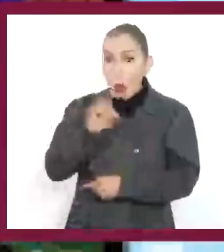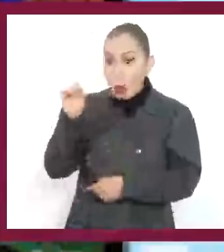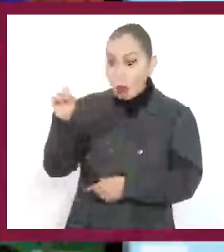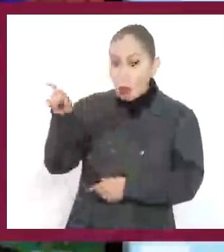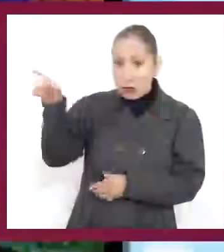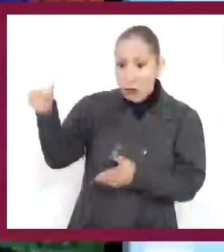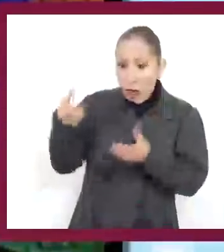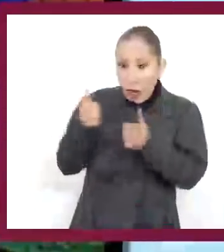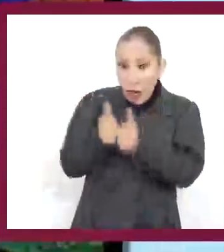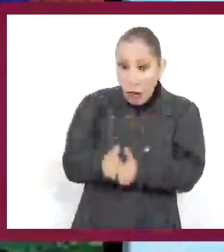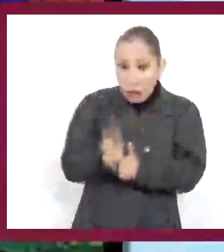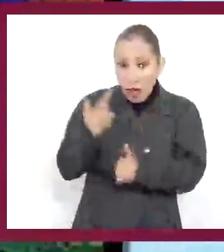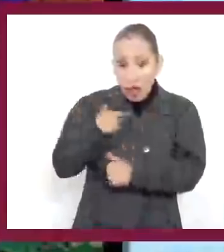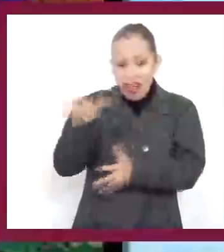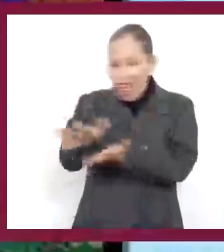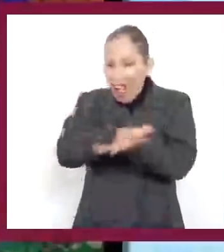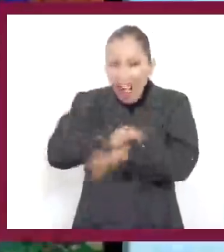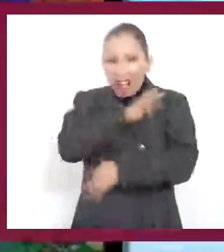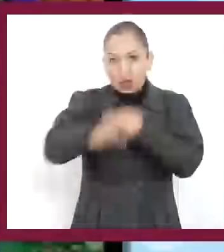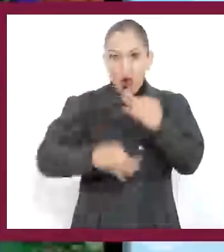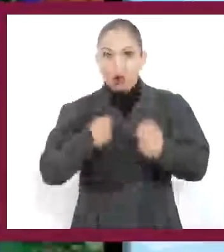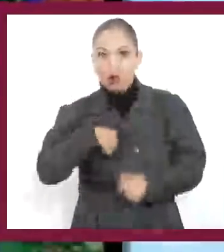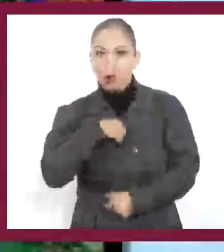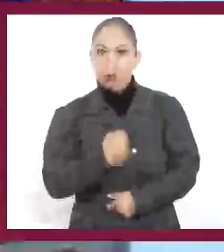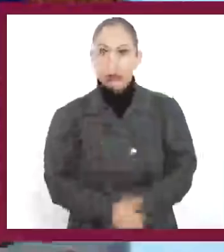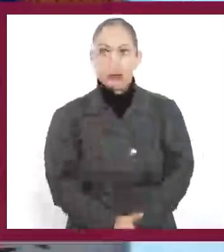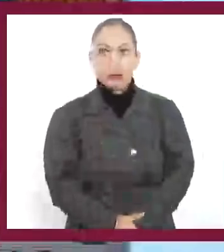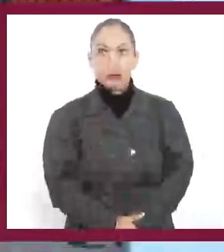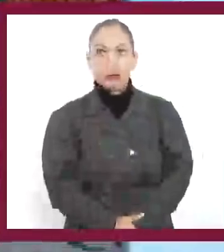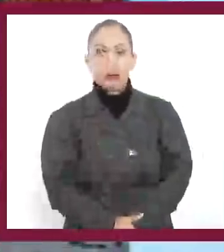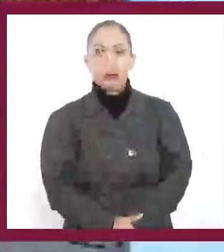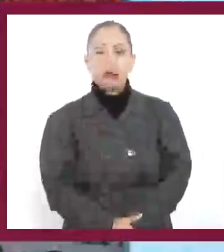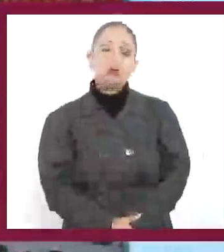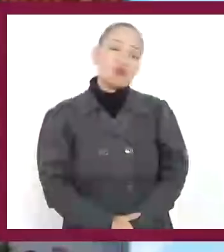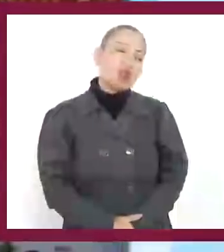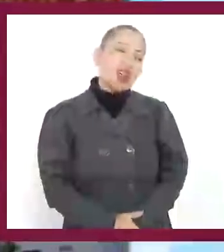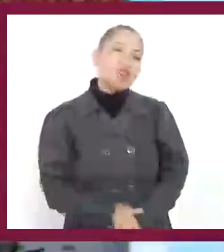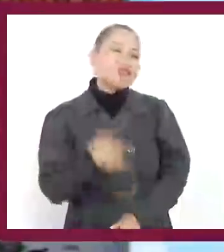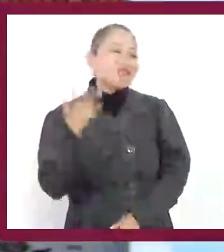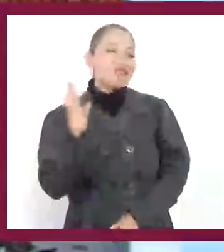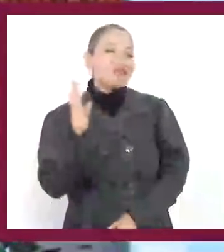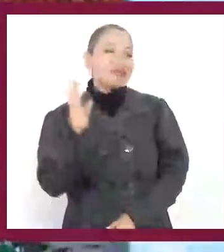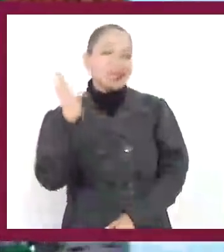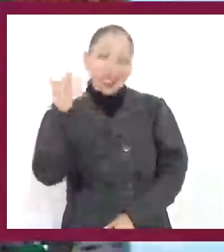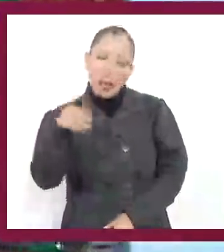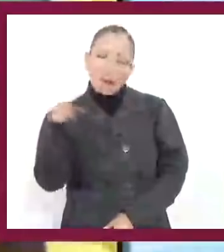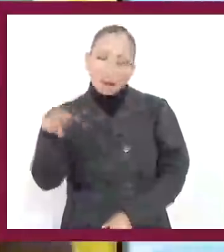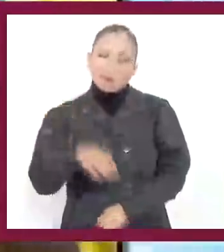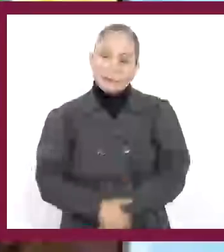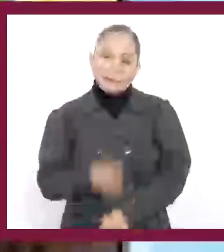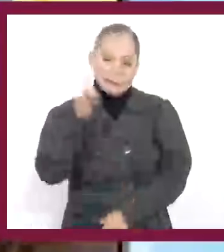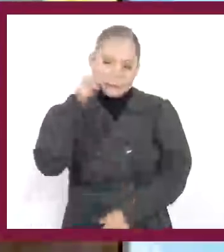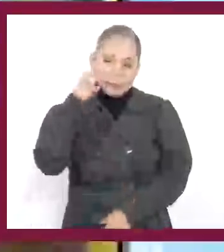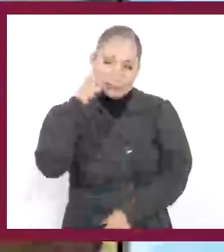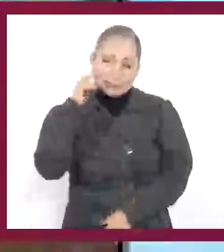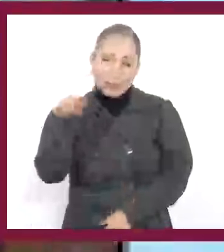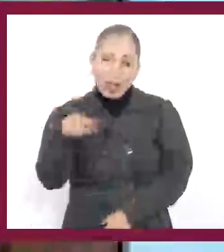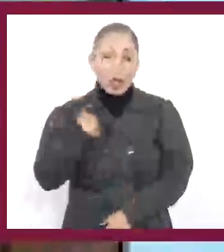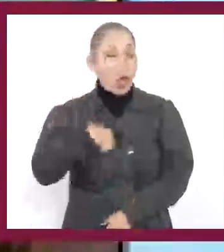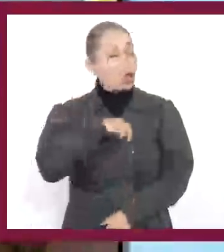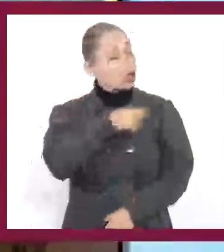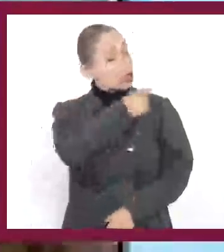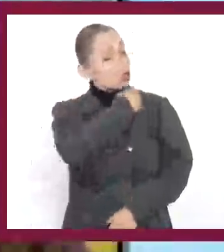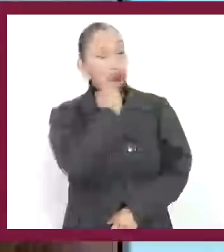nosotros, acabará con todos nosotros. Pues, ¿sabes una cosa, Gruñón? ¿Qué? Que